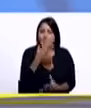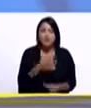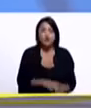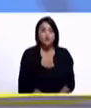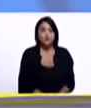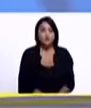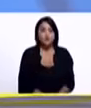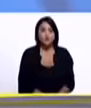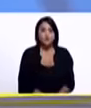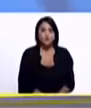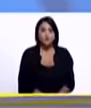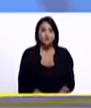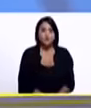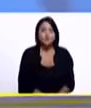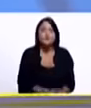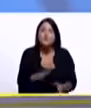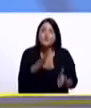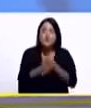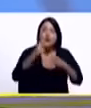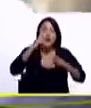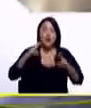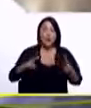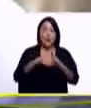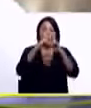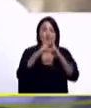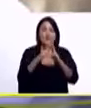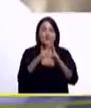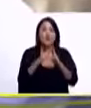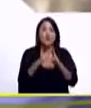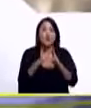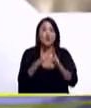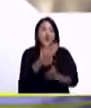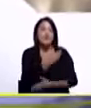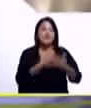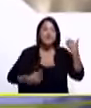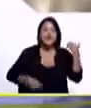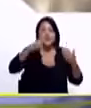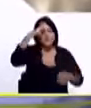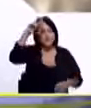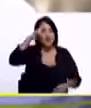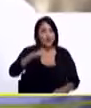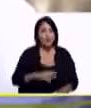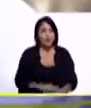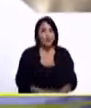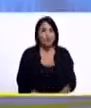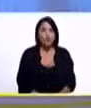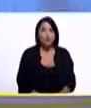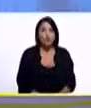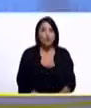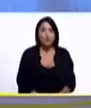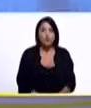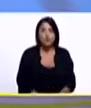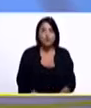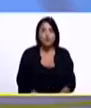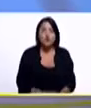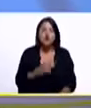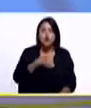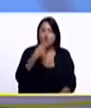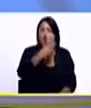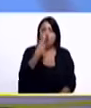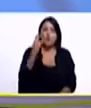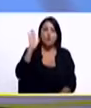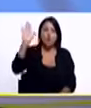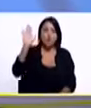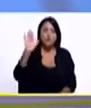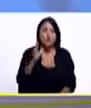maravilloso, de encuentro con el presidente Andrés Manuel López Obrador de México. Quiero cumplir lo que me comprometí con el